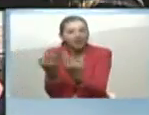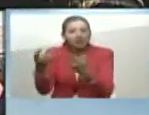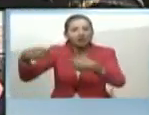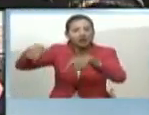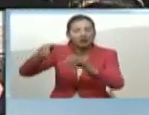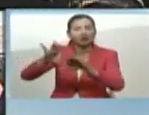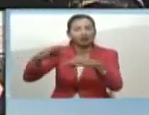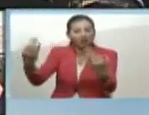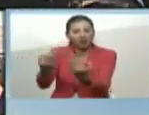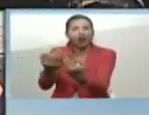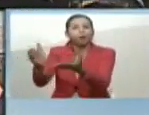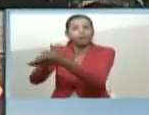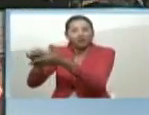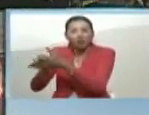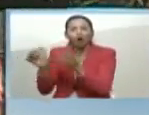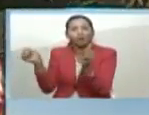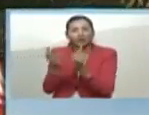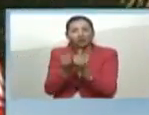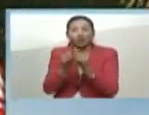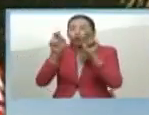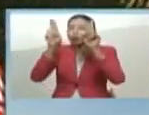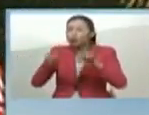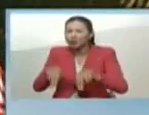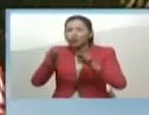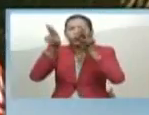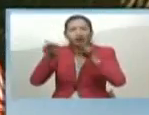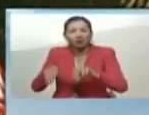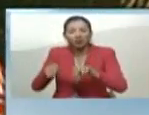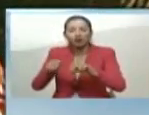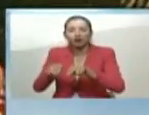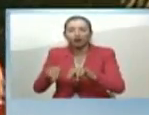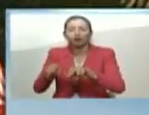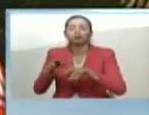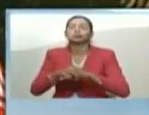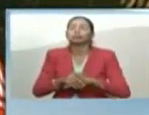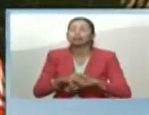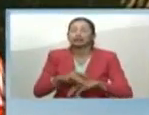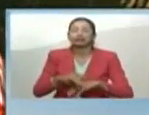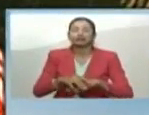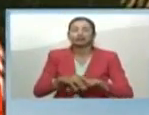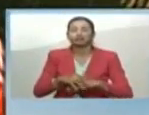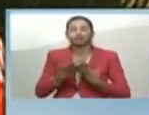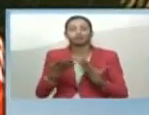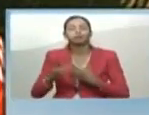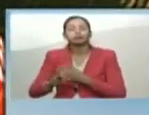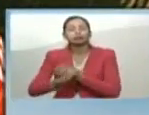familiares que nunca han votado por la revolución Pero esta vez dijeron Dios mío queé